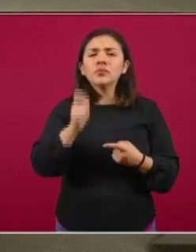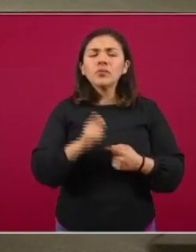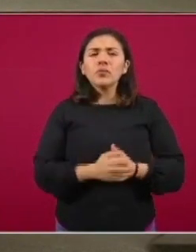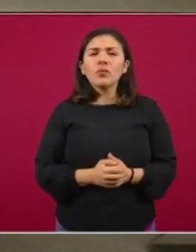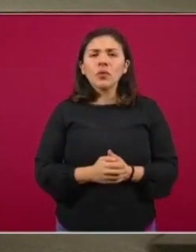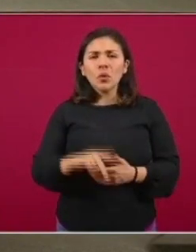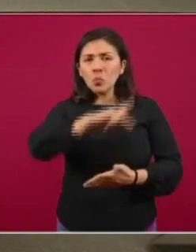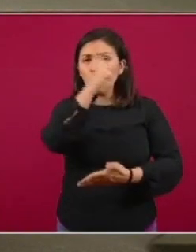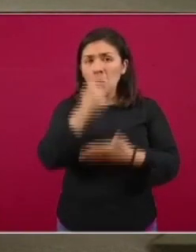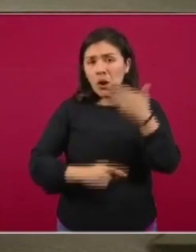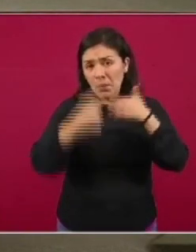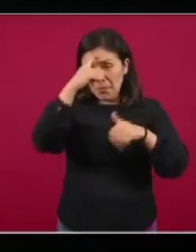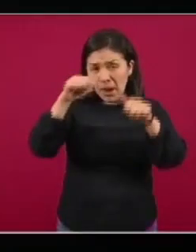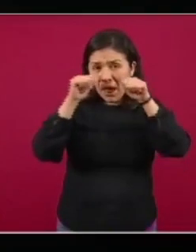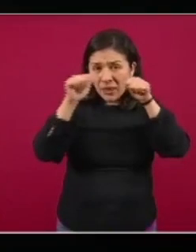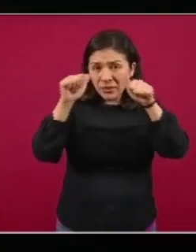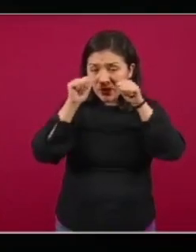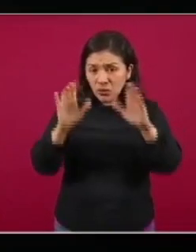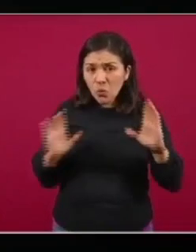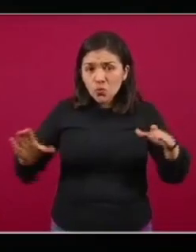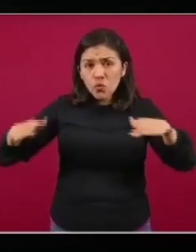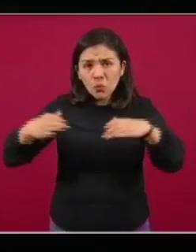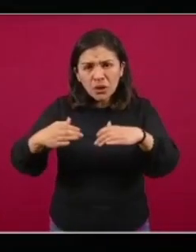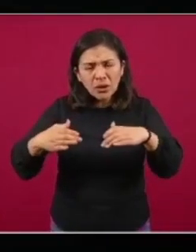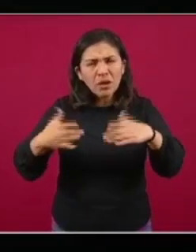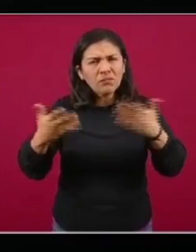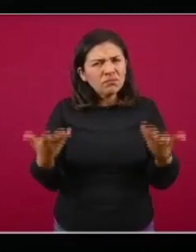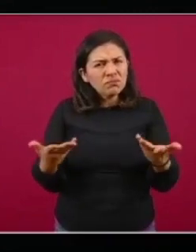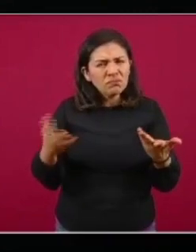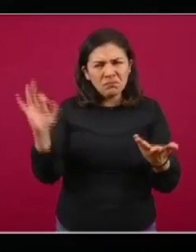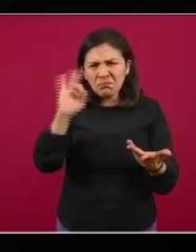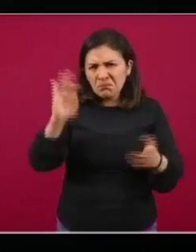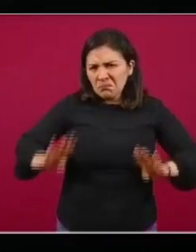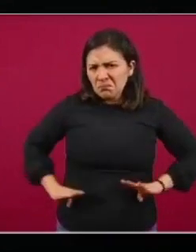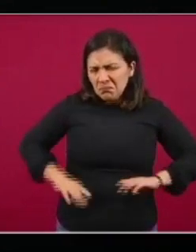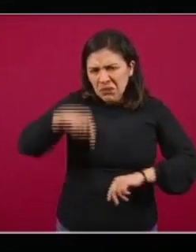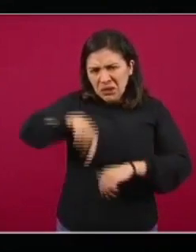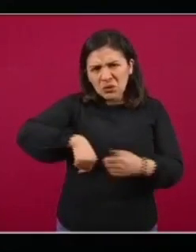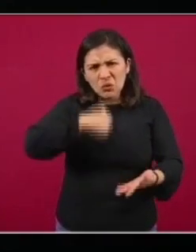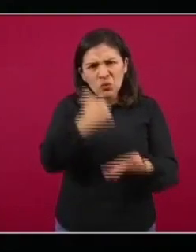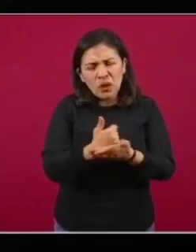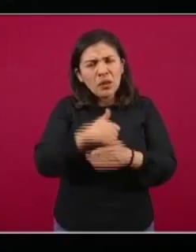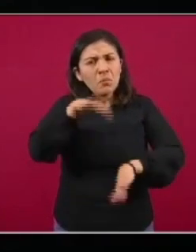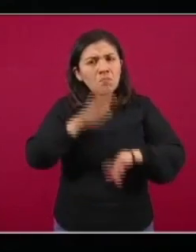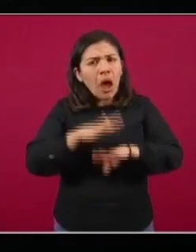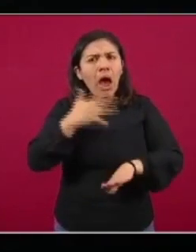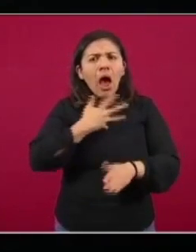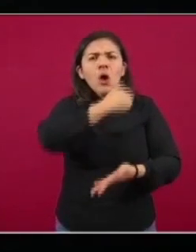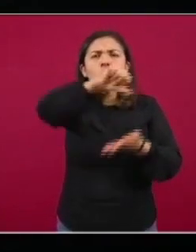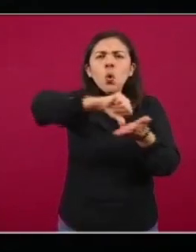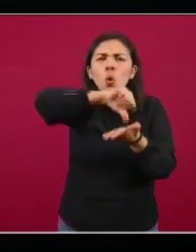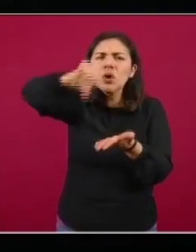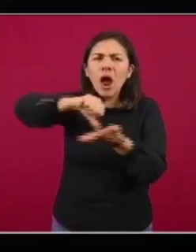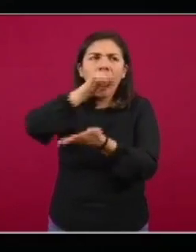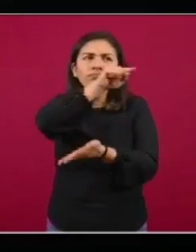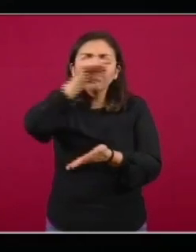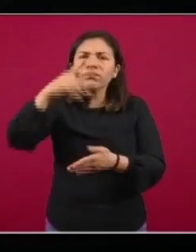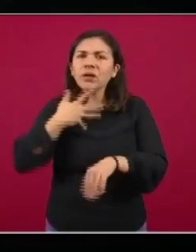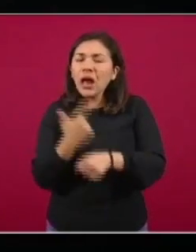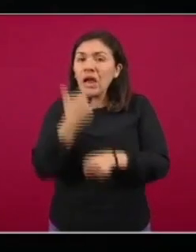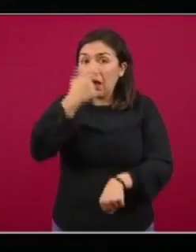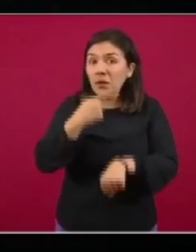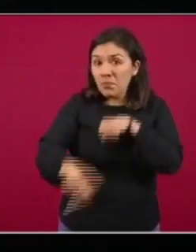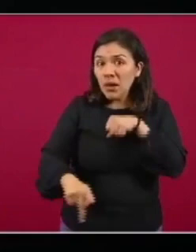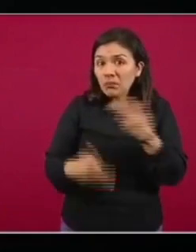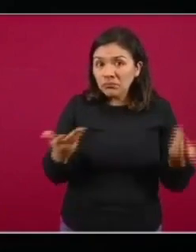extensión del programa de atención comunitaria. Si en particular aquí en la ciudad está llegando a todas las colonias en riesgo